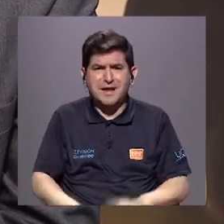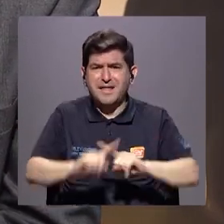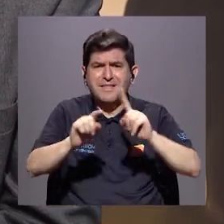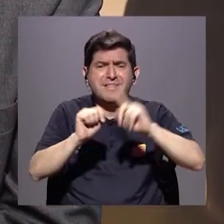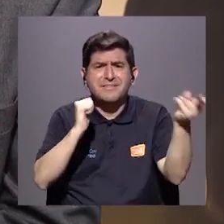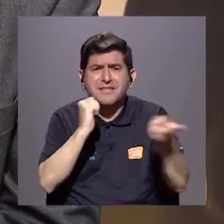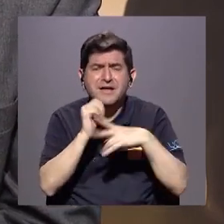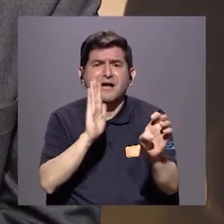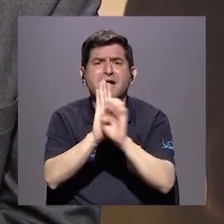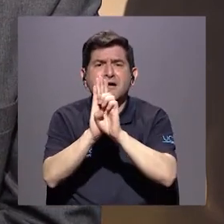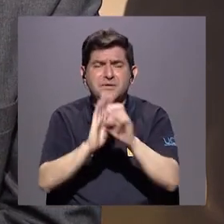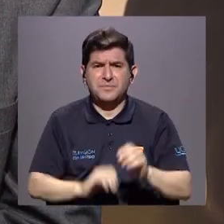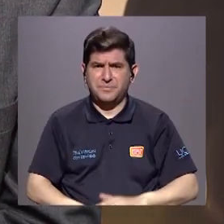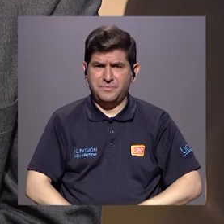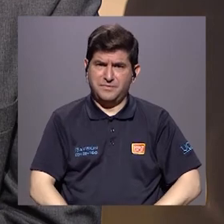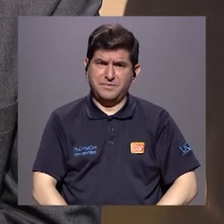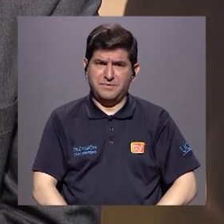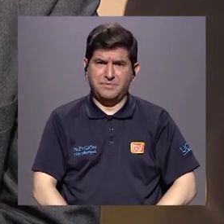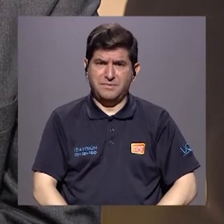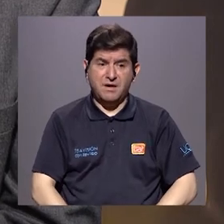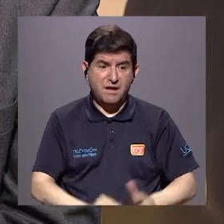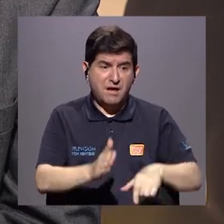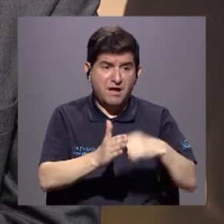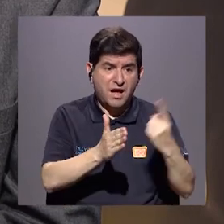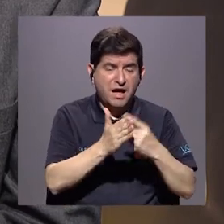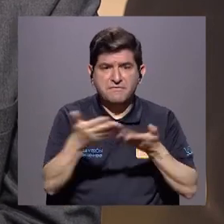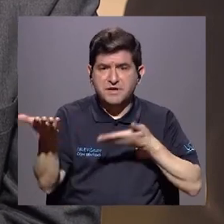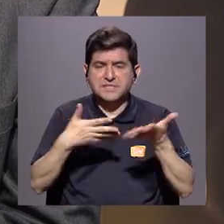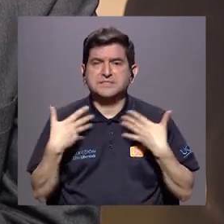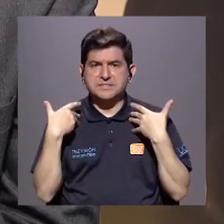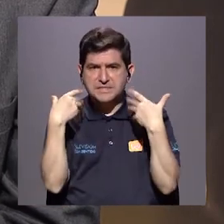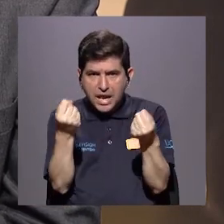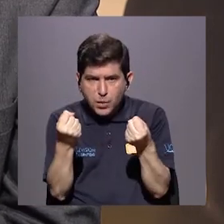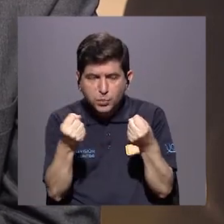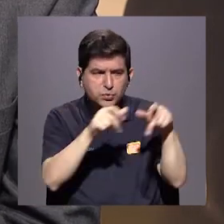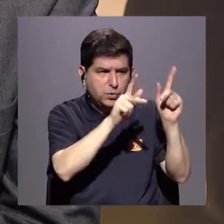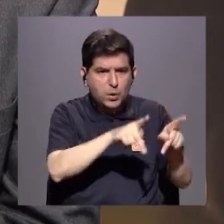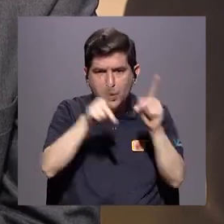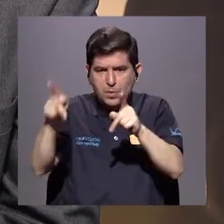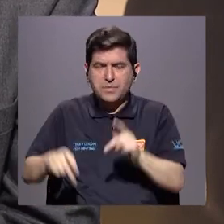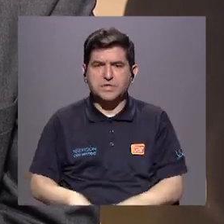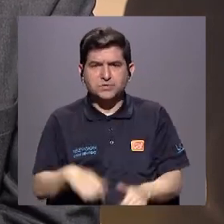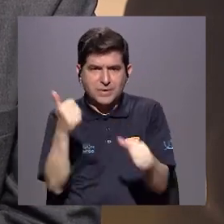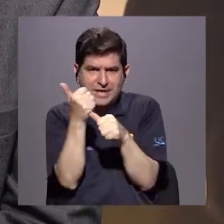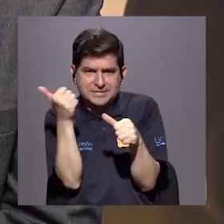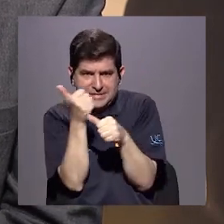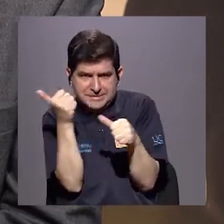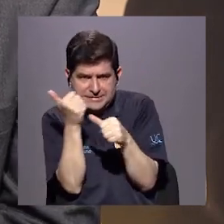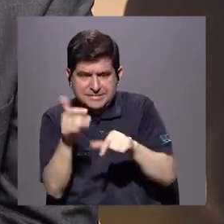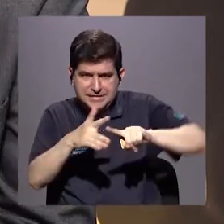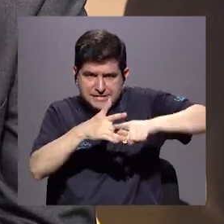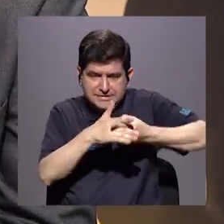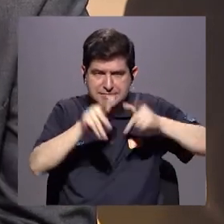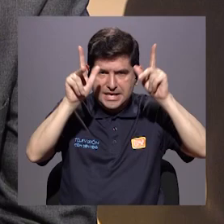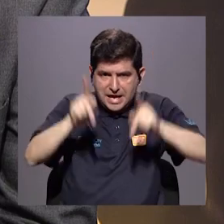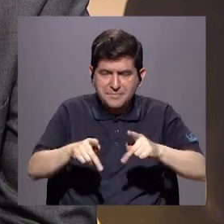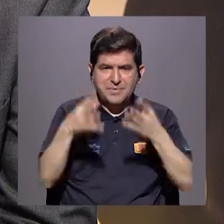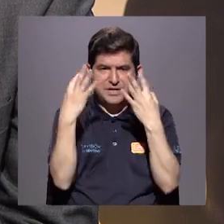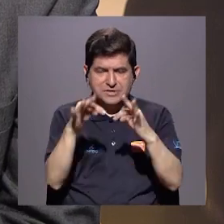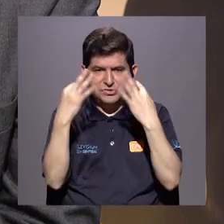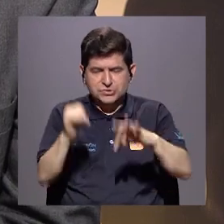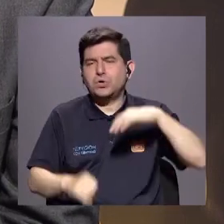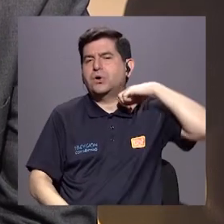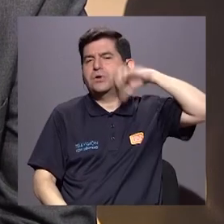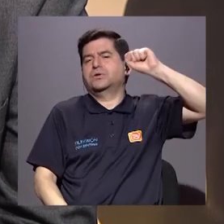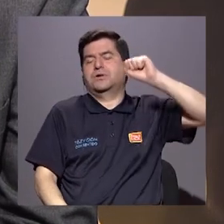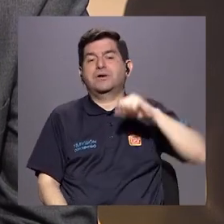incluso por ejemplo a veces en los servicios de salud o las personas que brindan una asistencia inicial a una persona que intenta asociar se